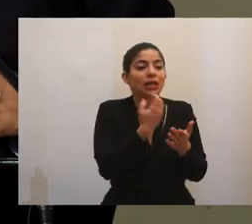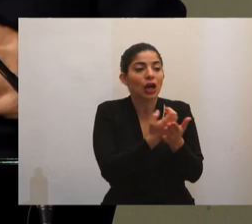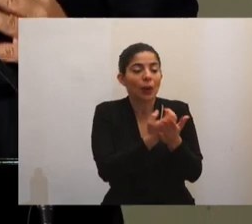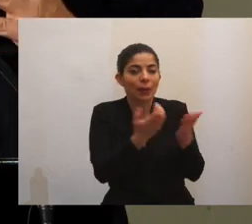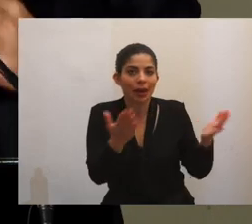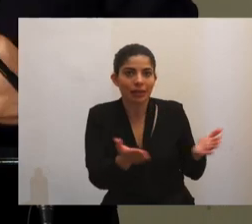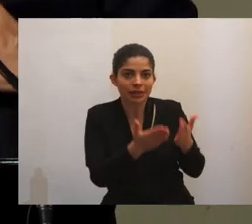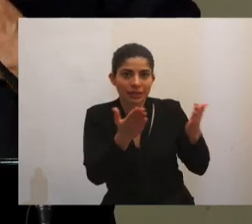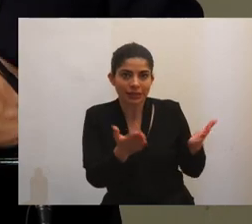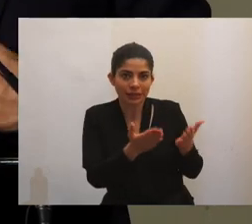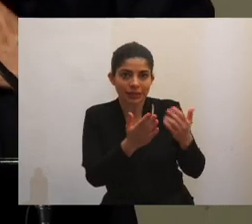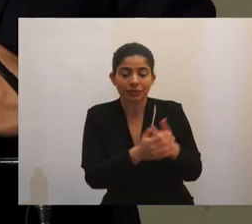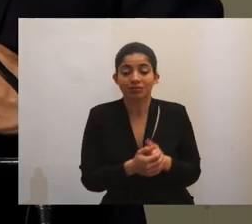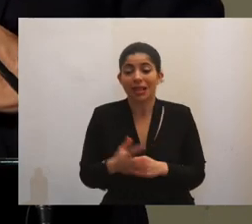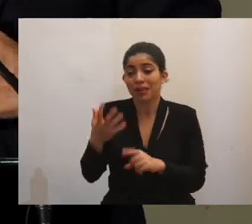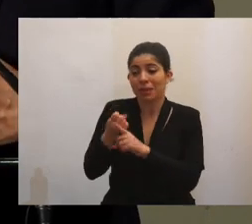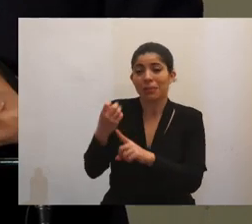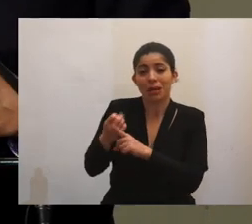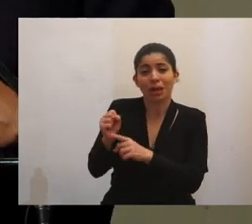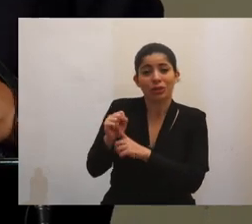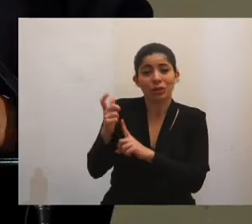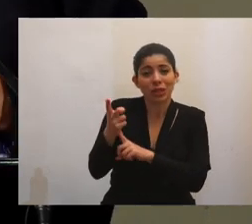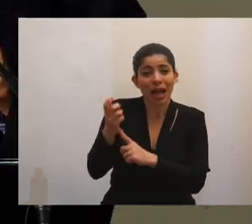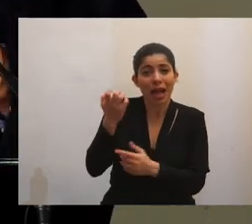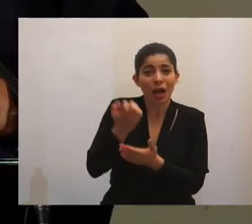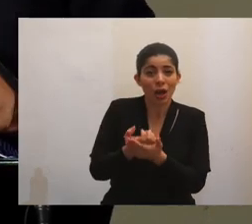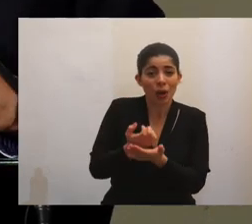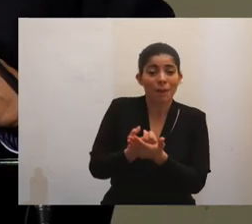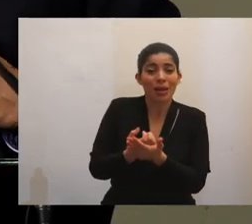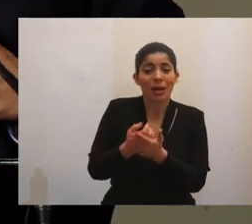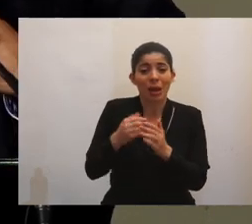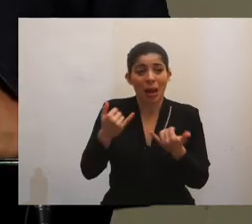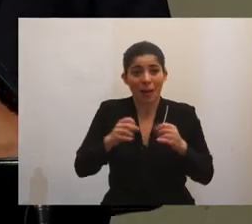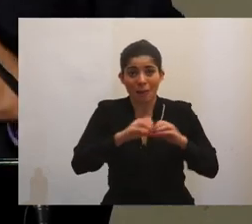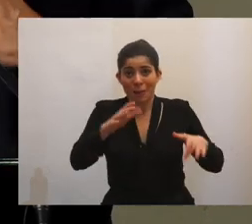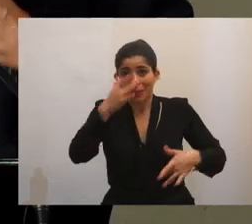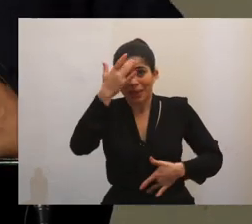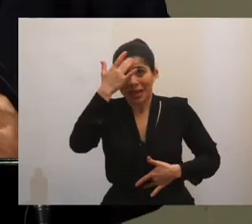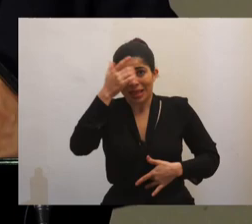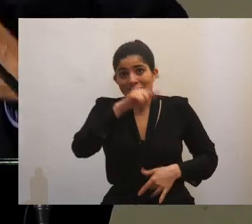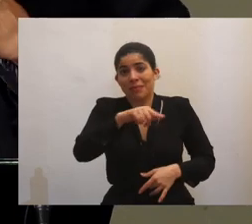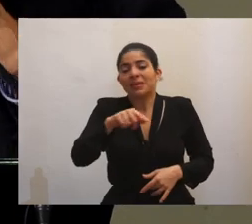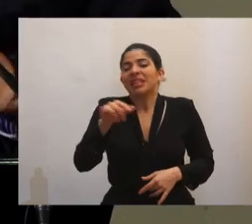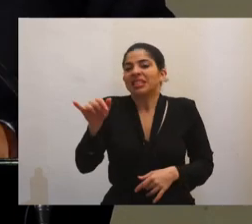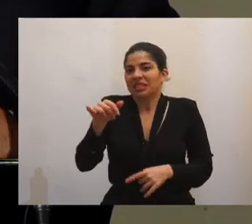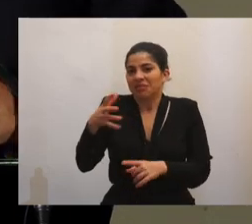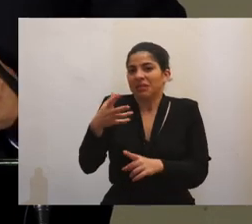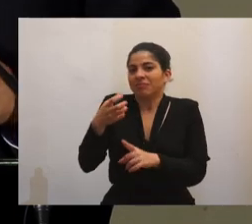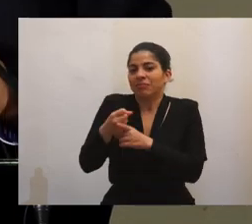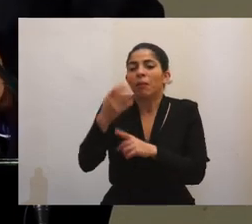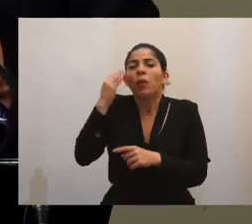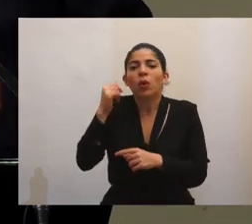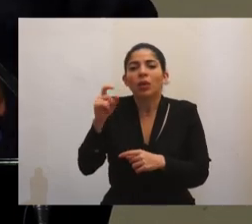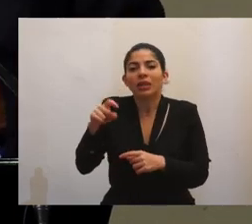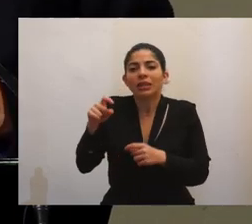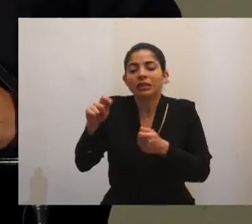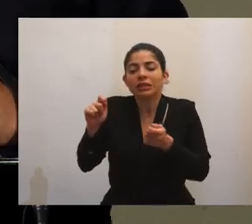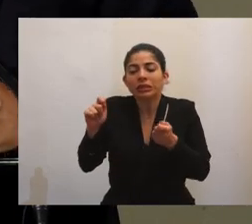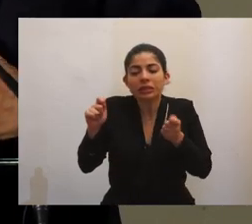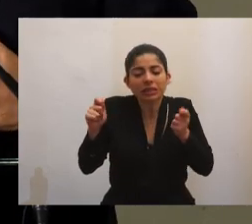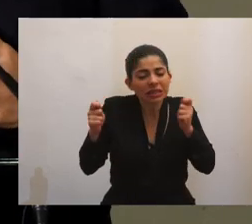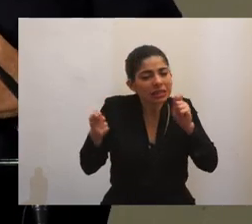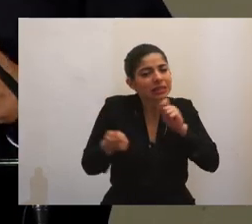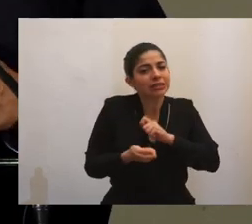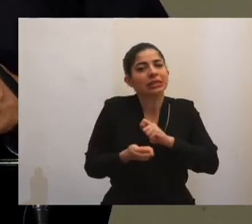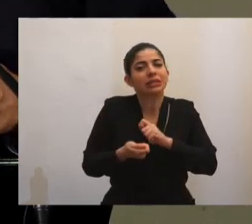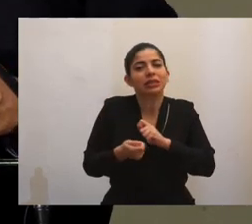Las medidas para la reducción de los impactos sociales y económicos de esta pandemia pasan también por modificar, transformar